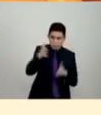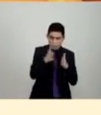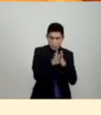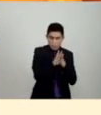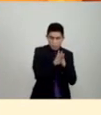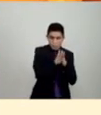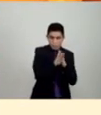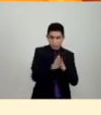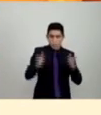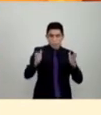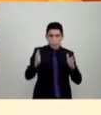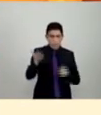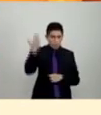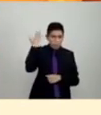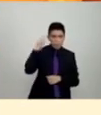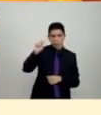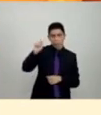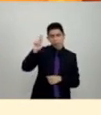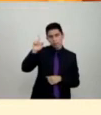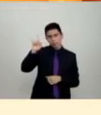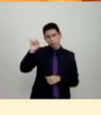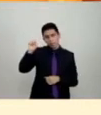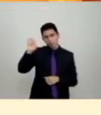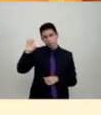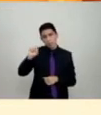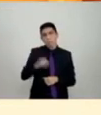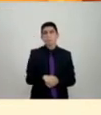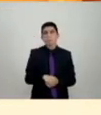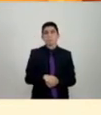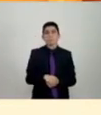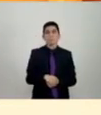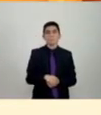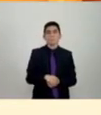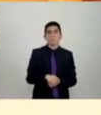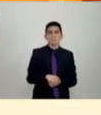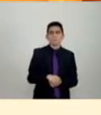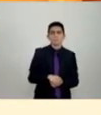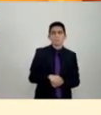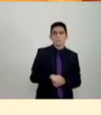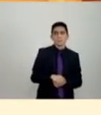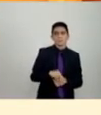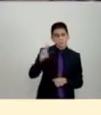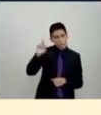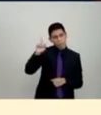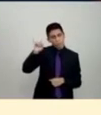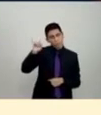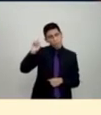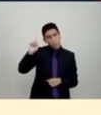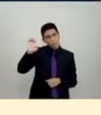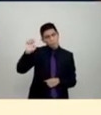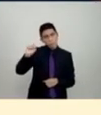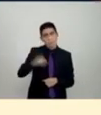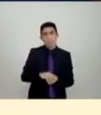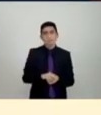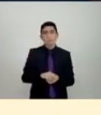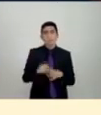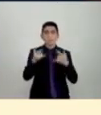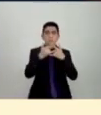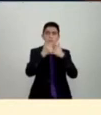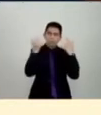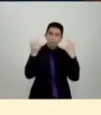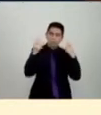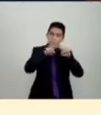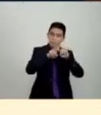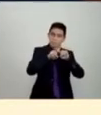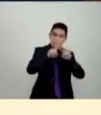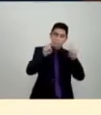en tu Ulises. Sí. Bueno, mi Ulises es una novela muy diferente